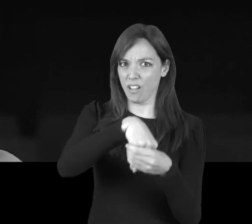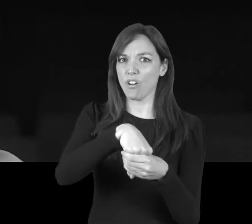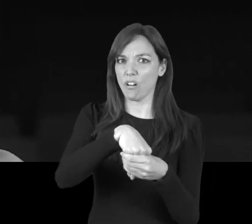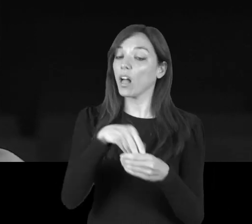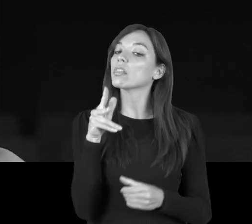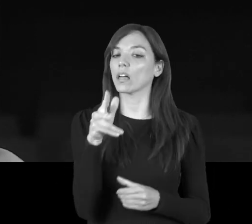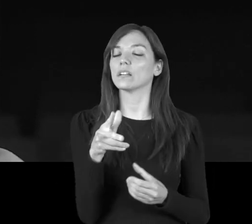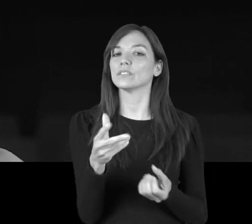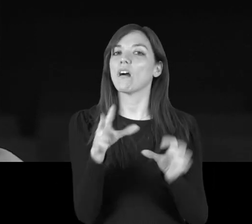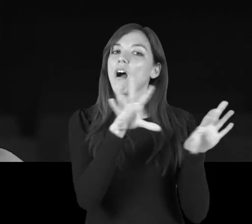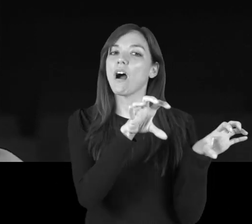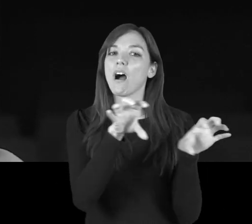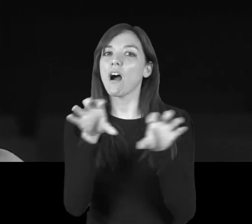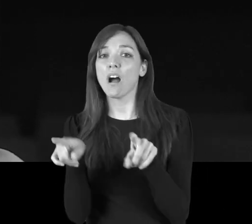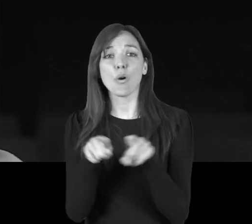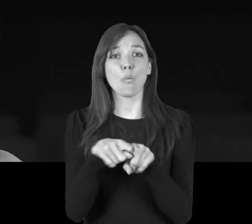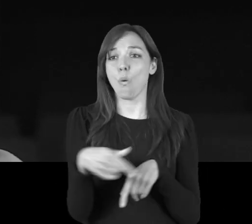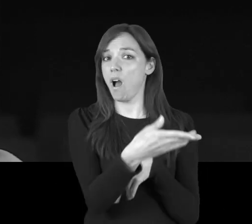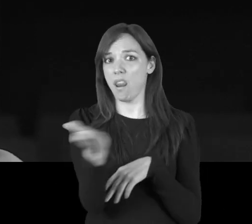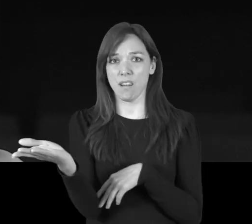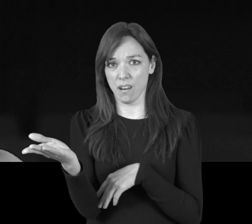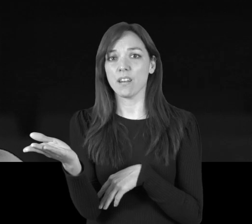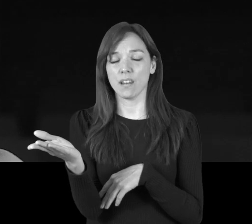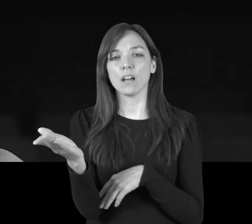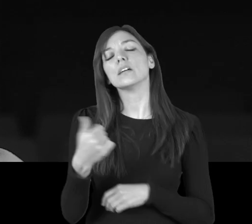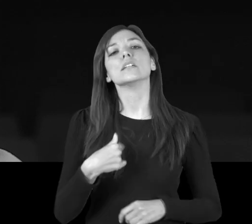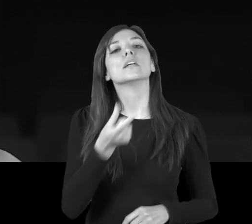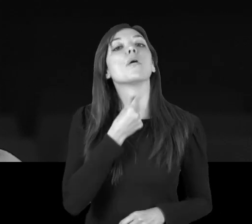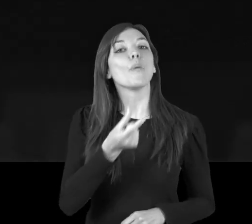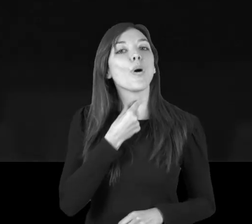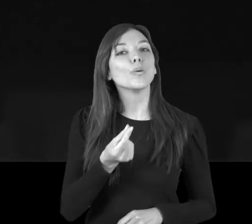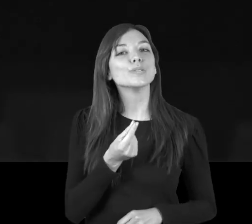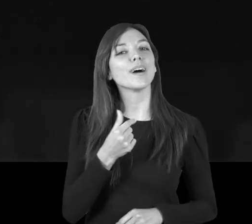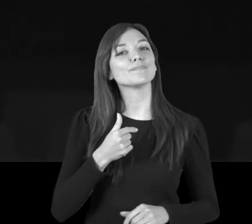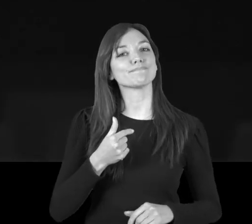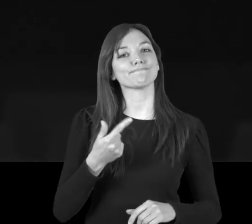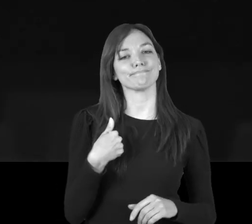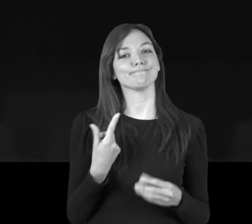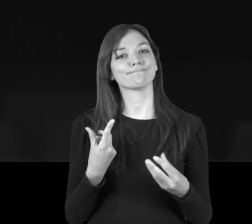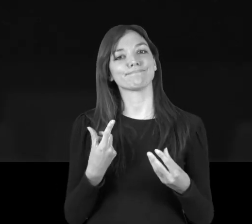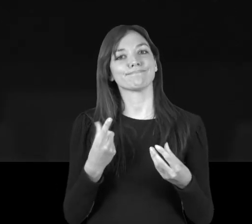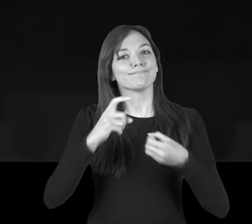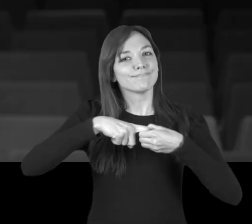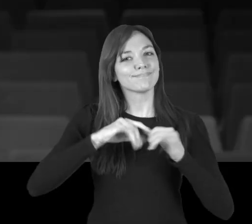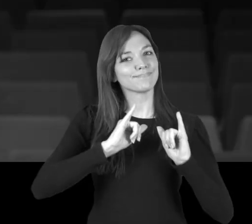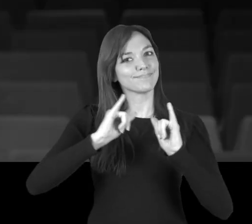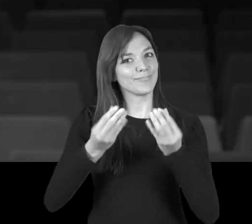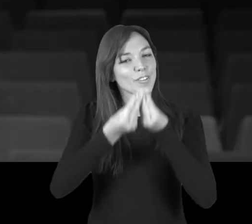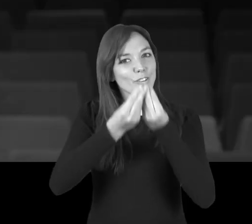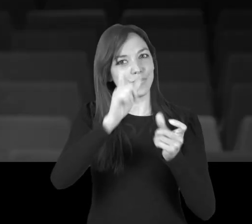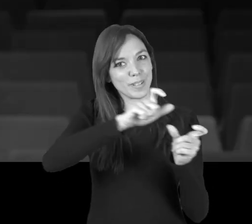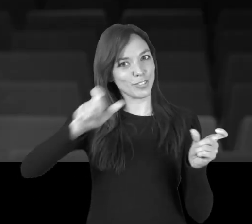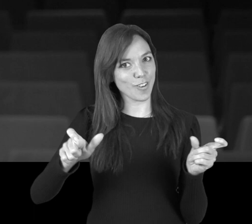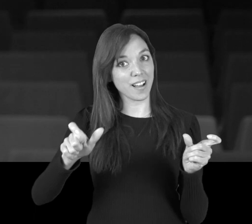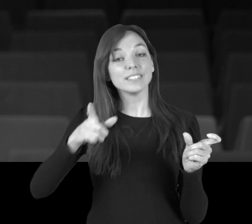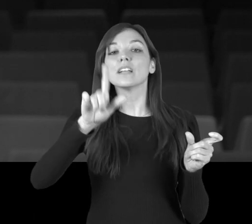colegios, tenemos derecho a aprender como los demás. Y me gusta divertirme con